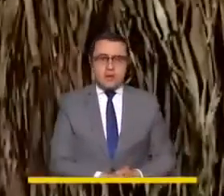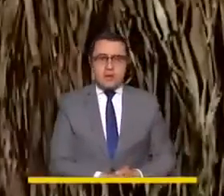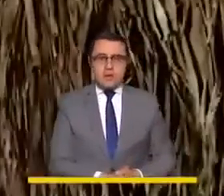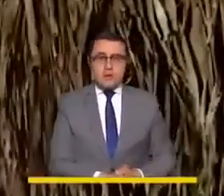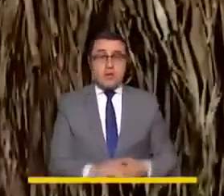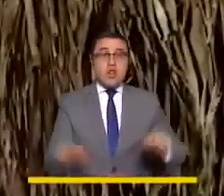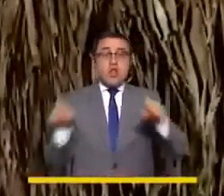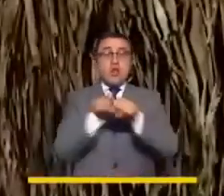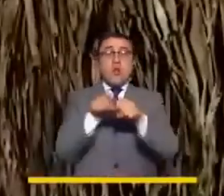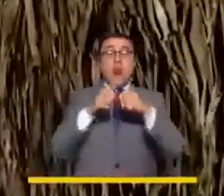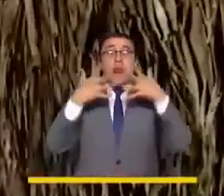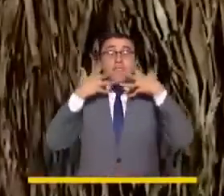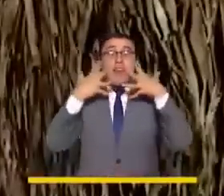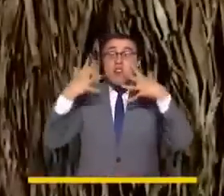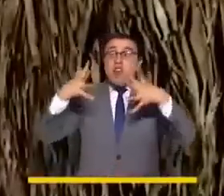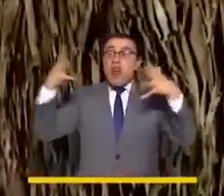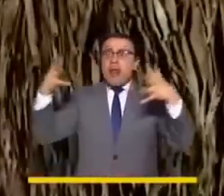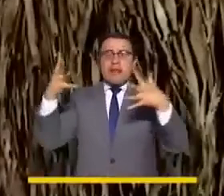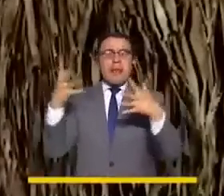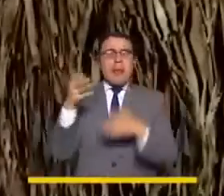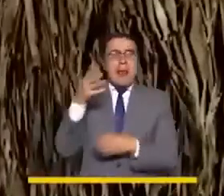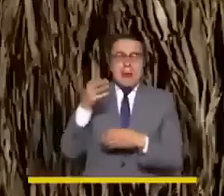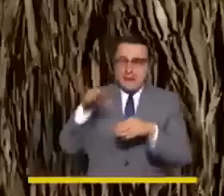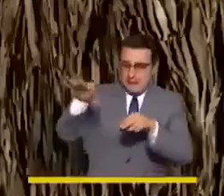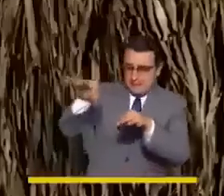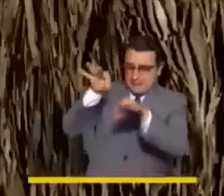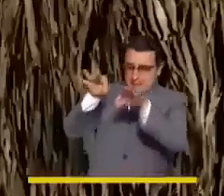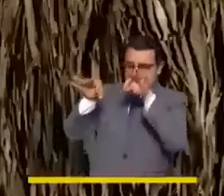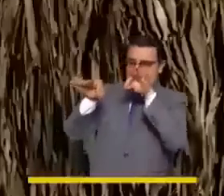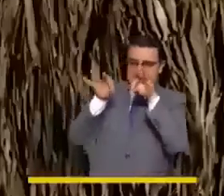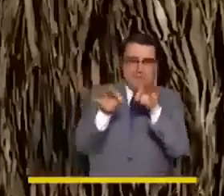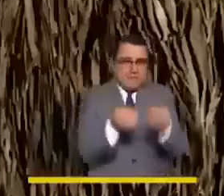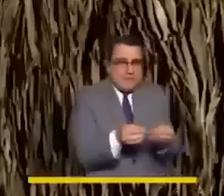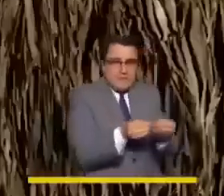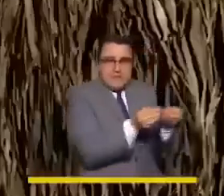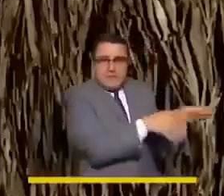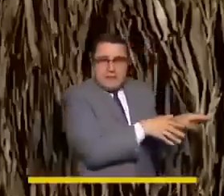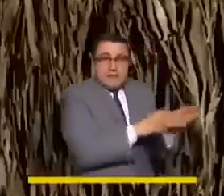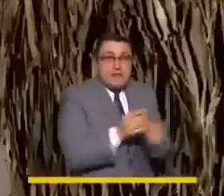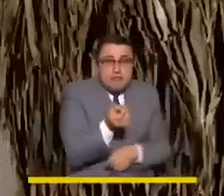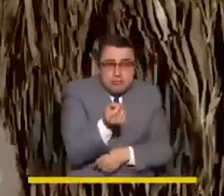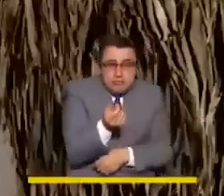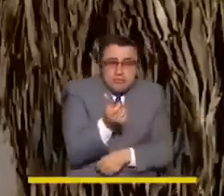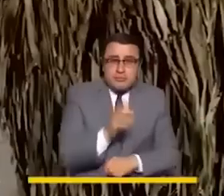a un gato, como dicen ahora. La codicia lo impidió.